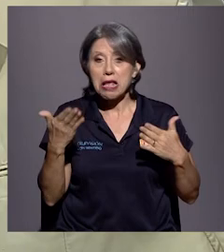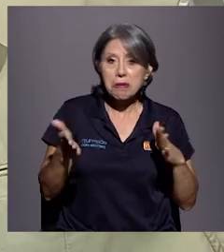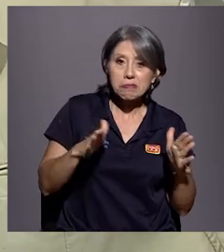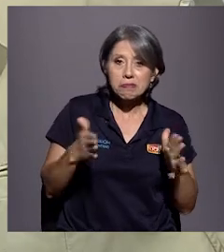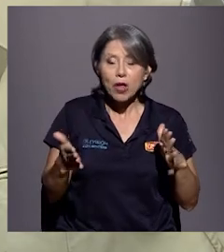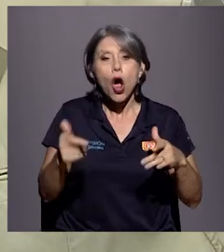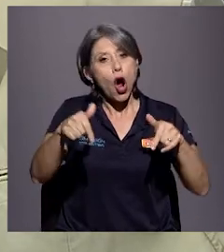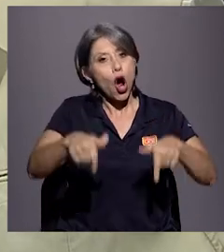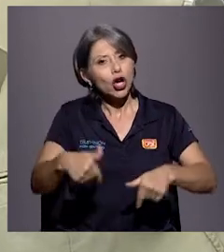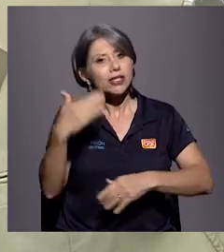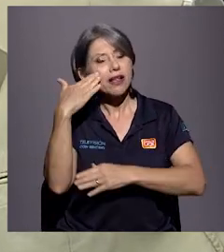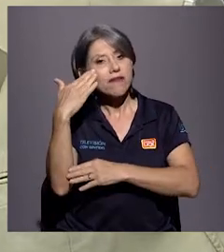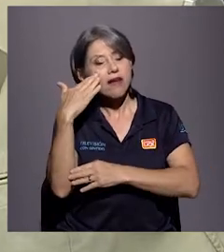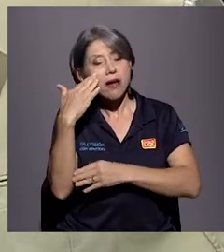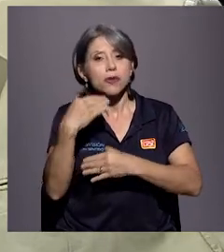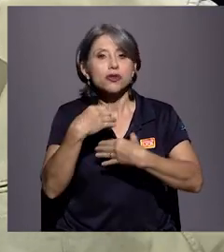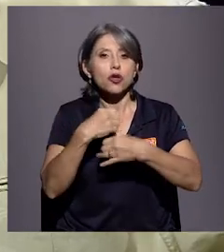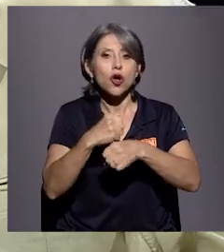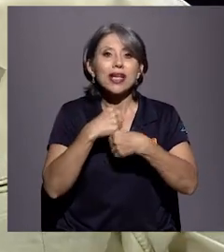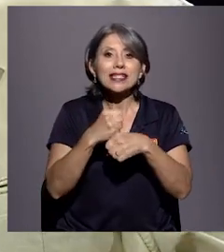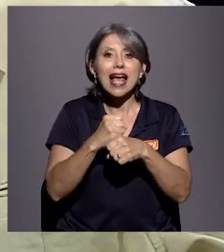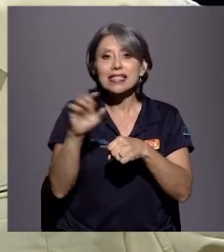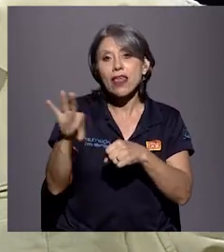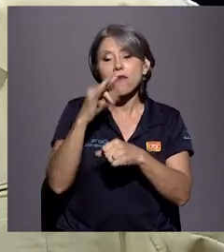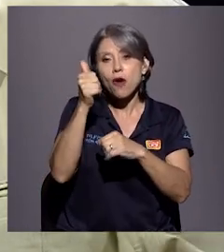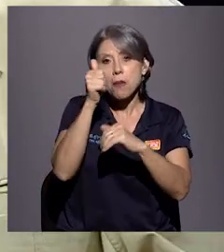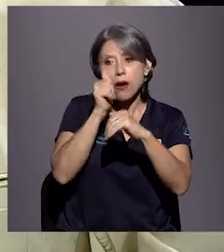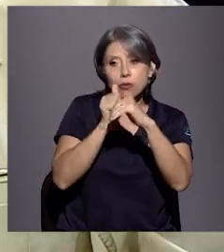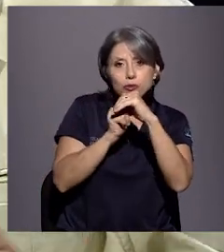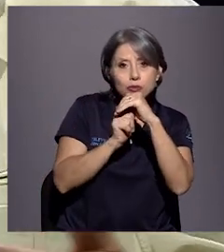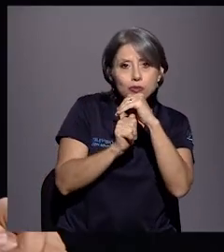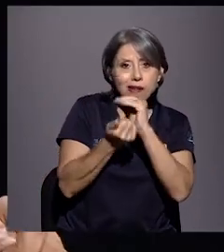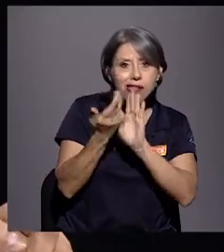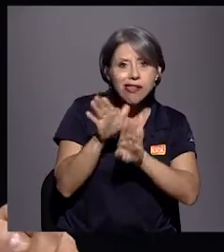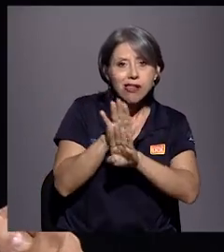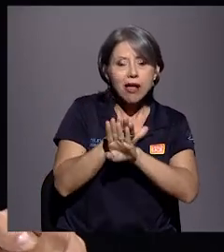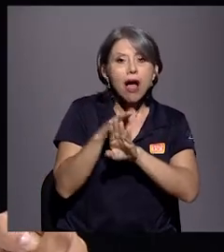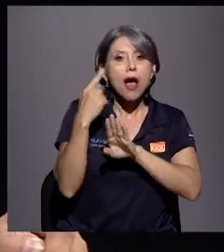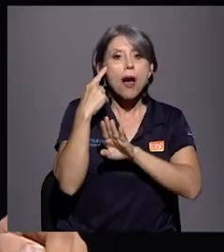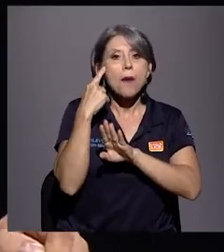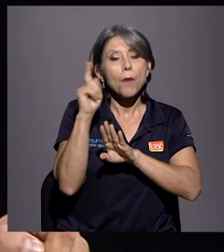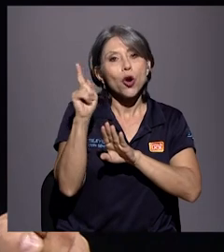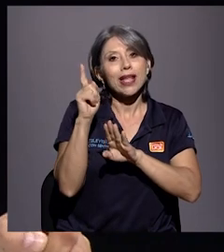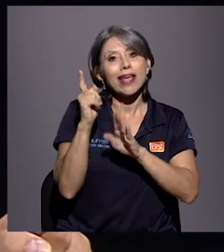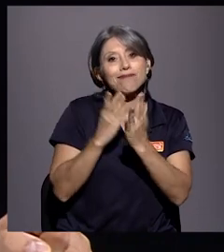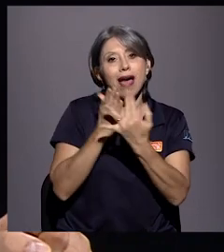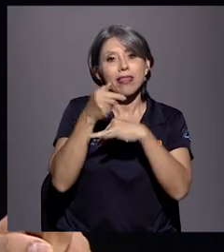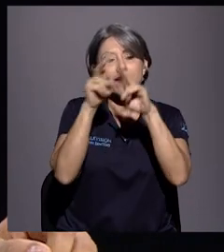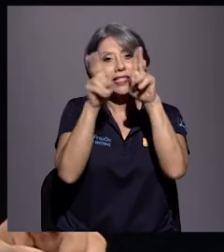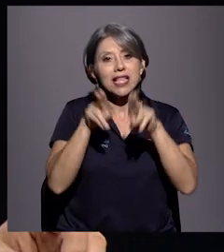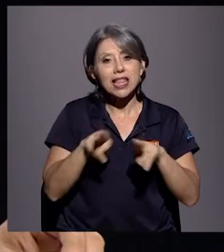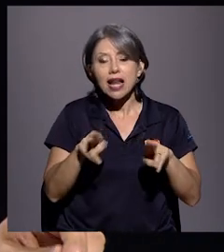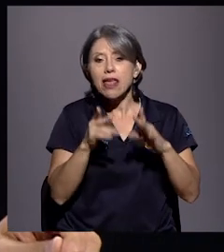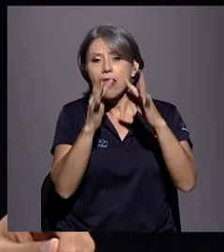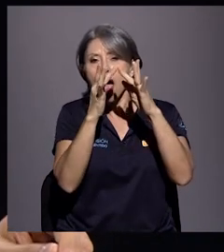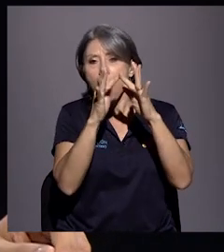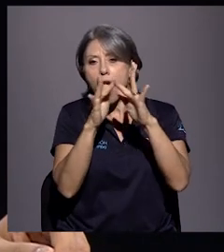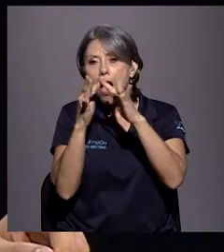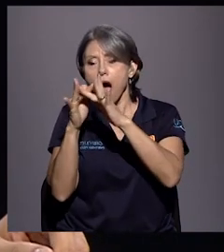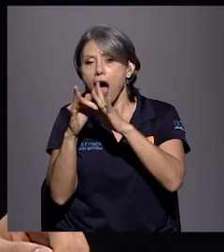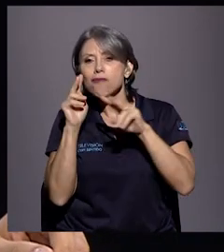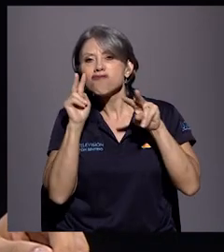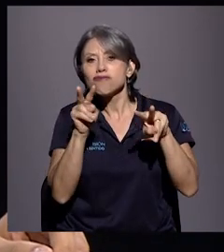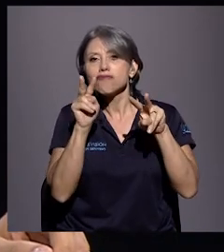veces lo que se hace, digamos, clandestinamente por, debido a la internet, vamos sabiendo cómo vamos